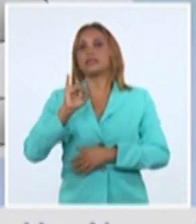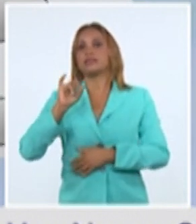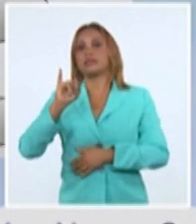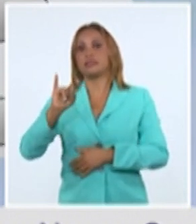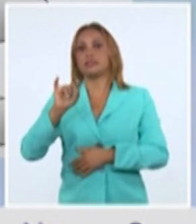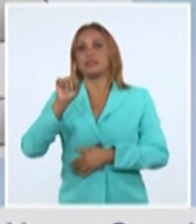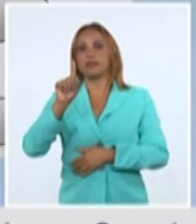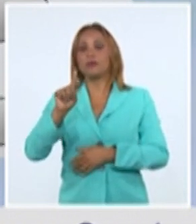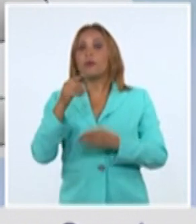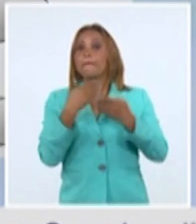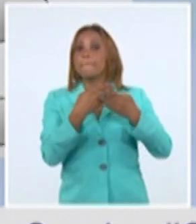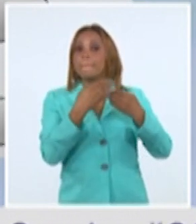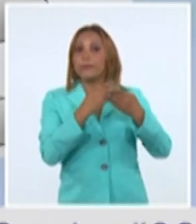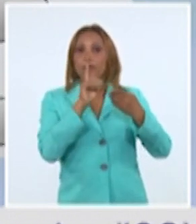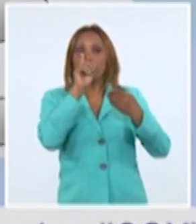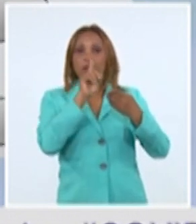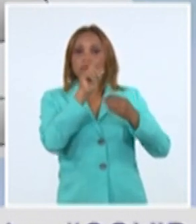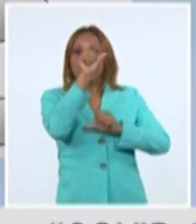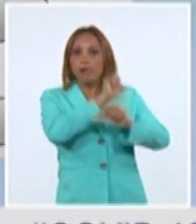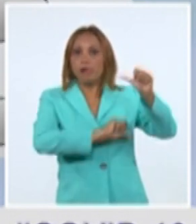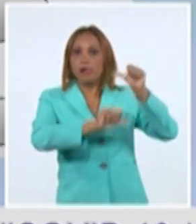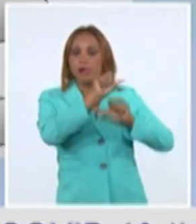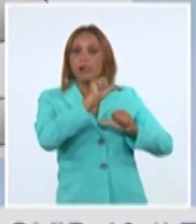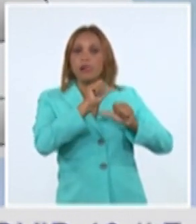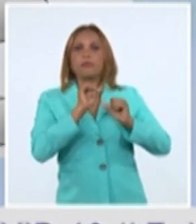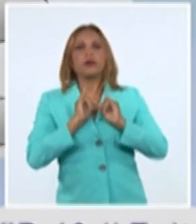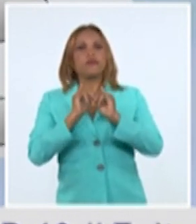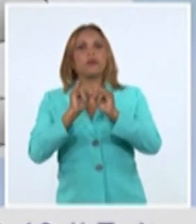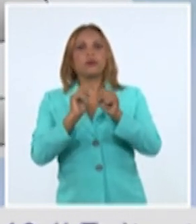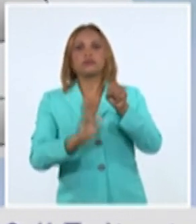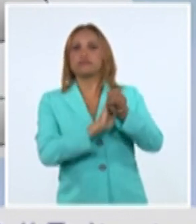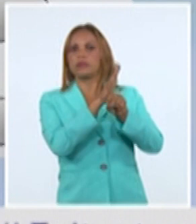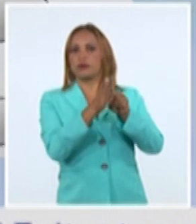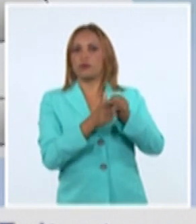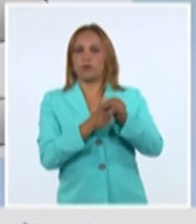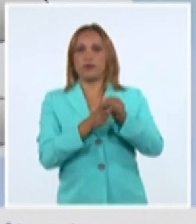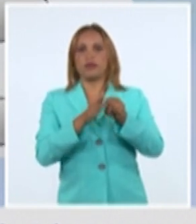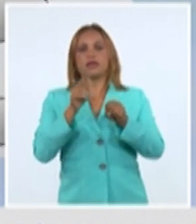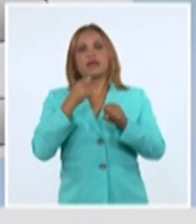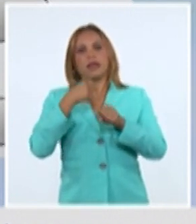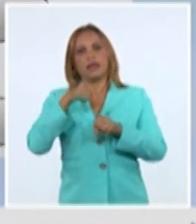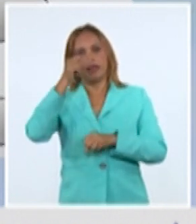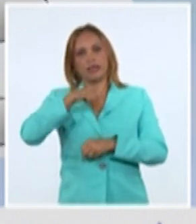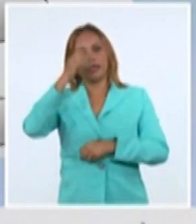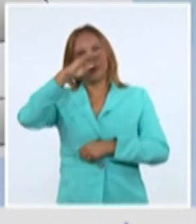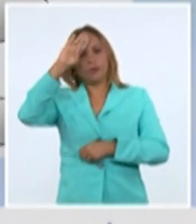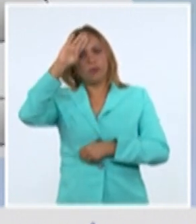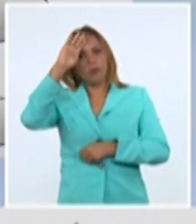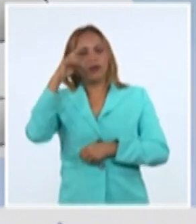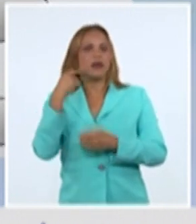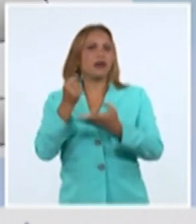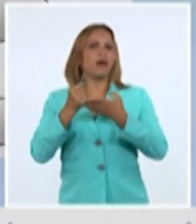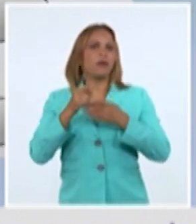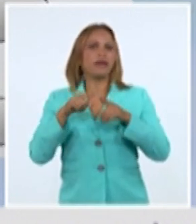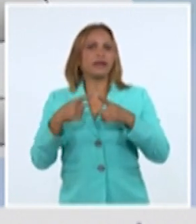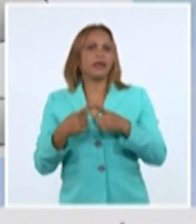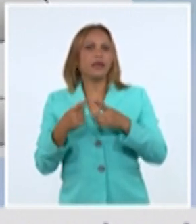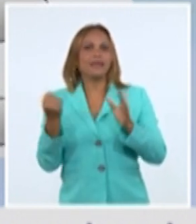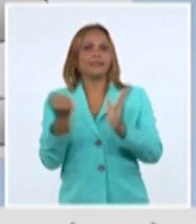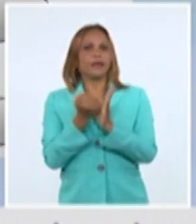10.404.761 muestras para el diagnóstico de la COVID-19, lo que ha permitido